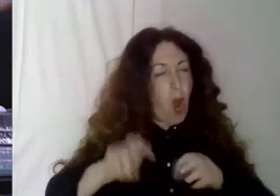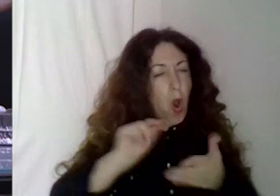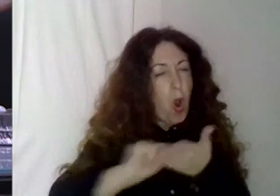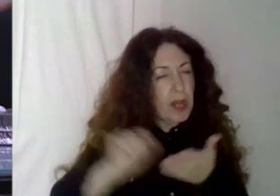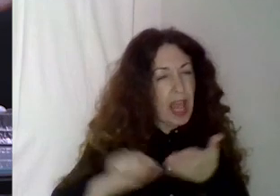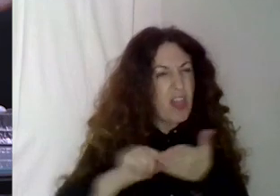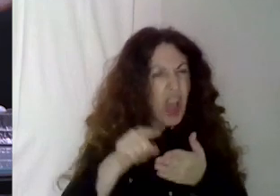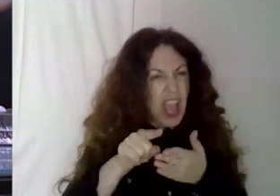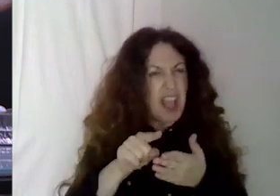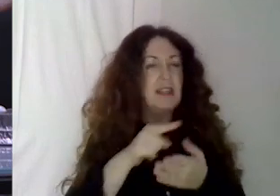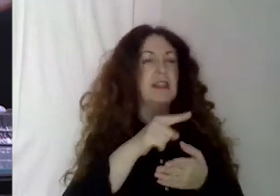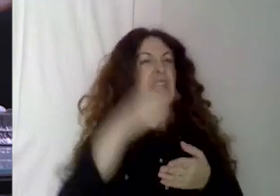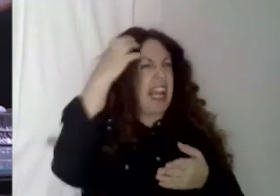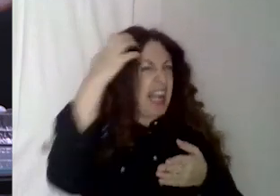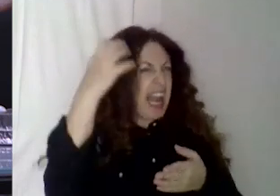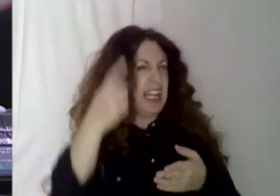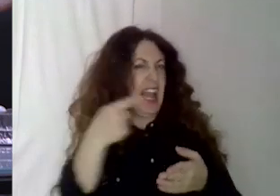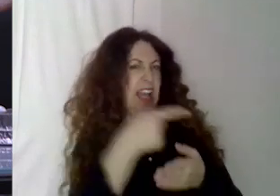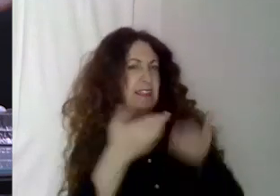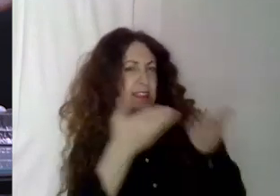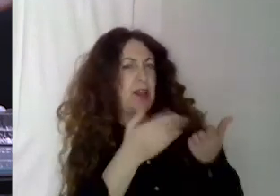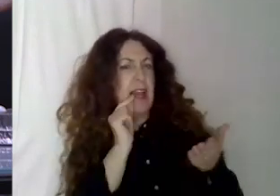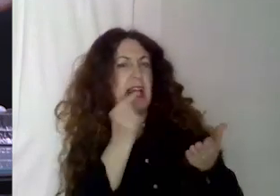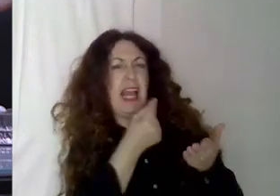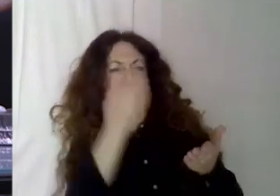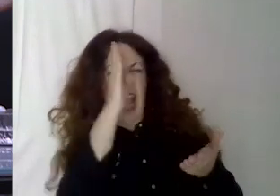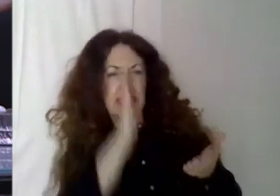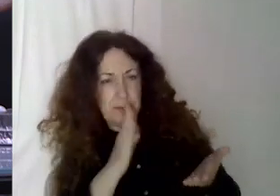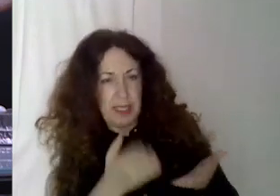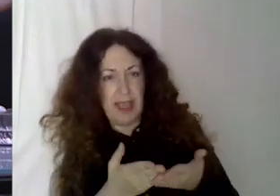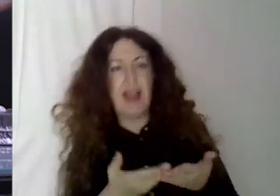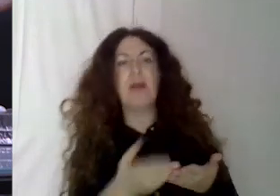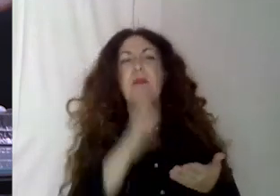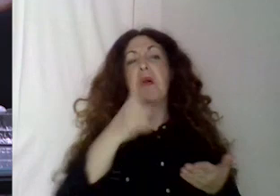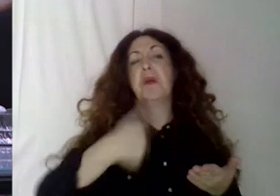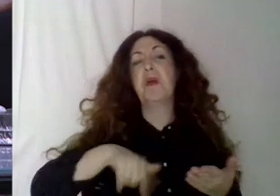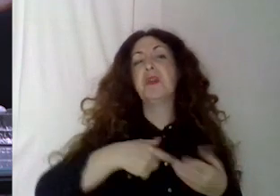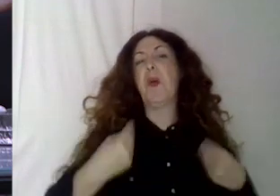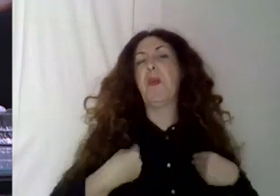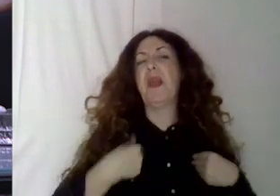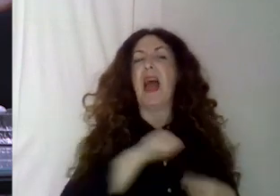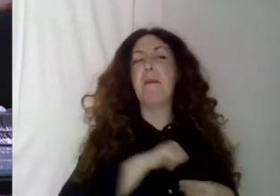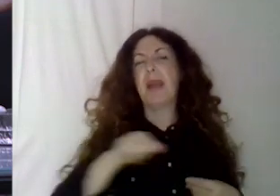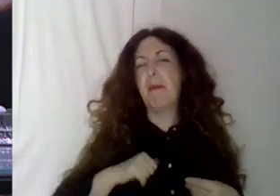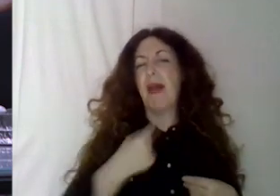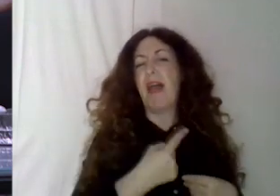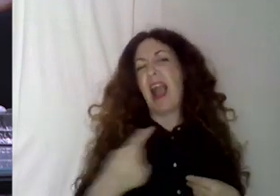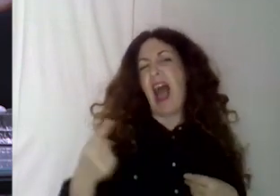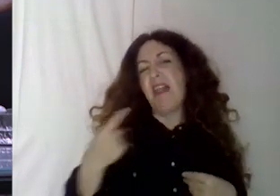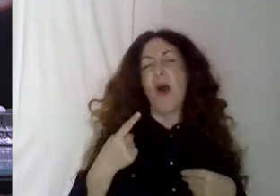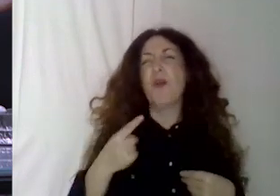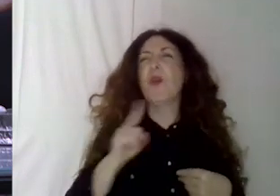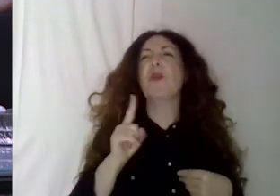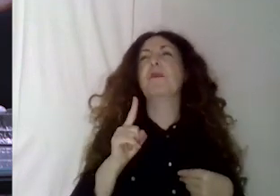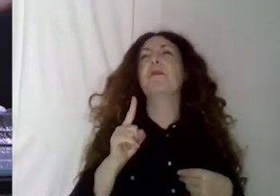del común de las vidas, pues en un momento determinado, digamos, que constituyen un tipo de historiografía del arte que, bueno, que es, no es muy